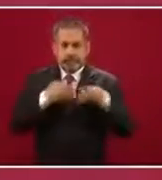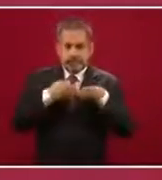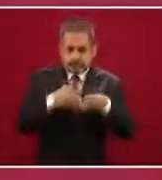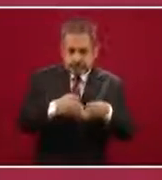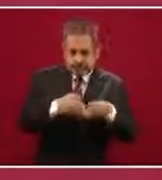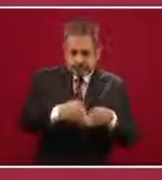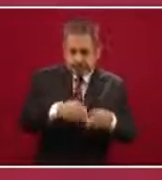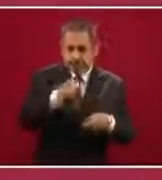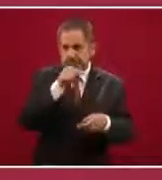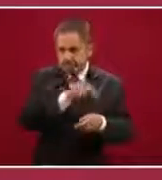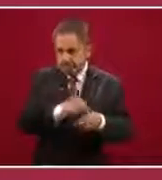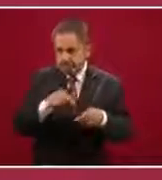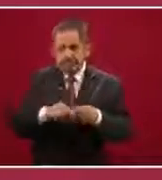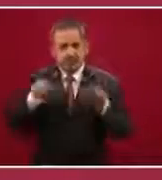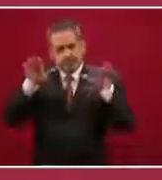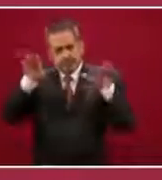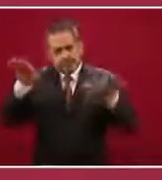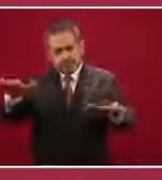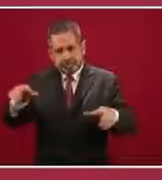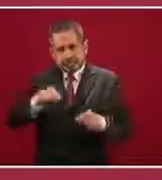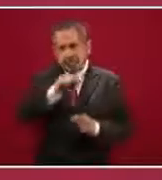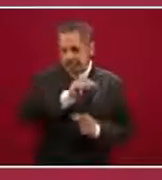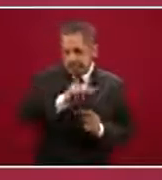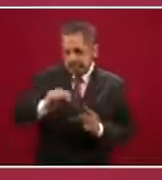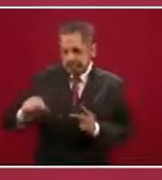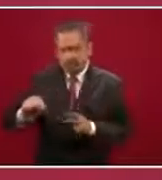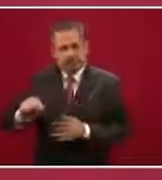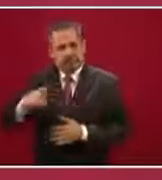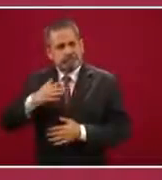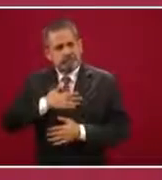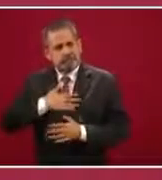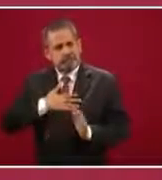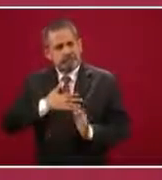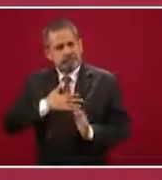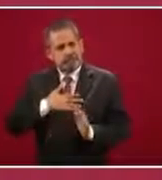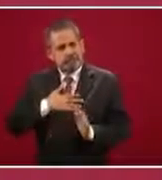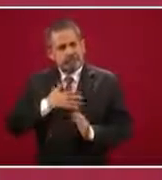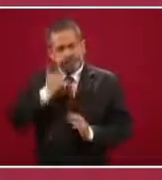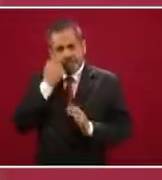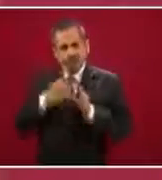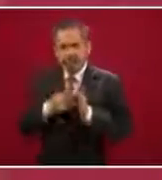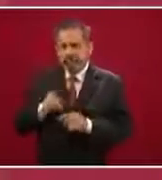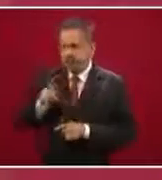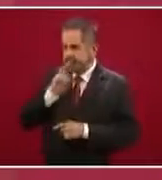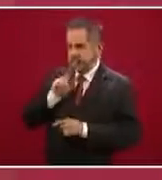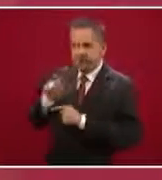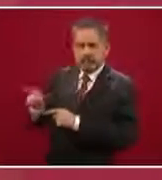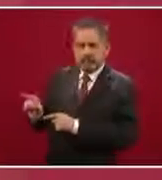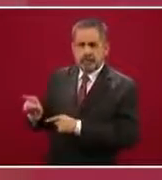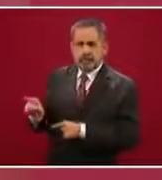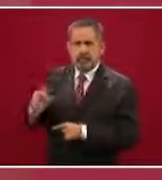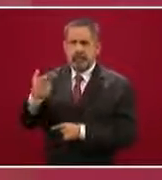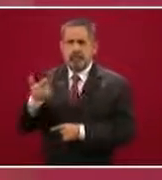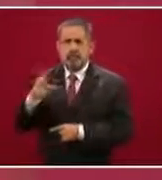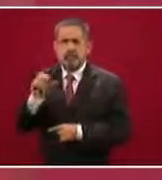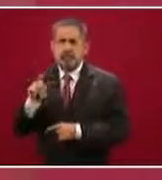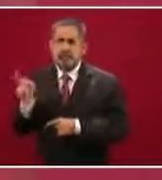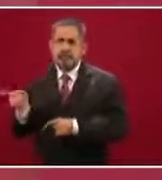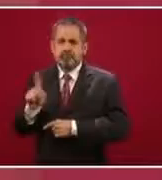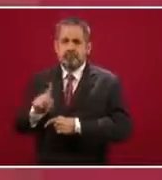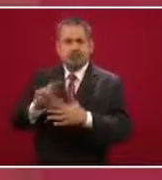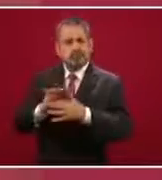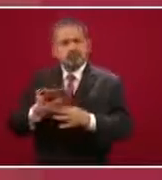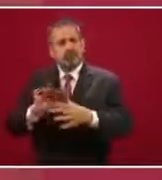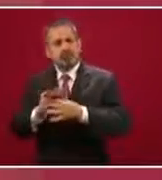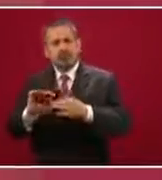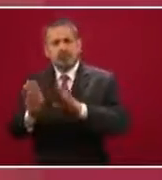puertos, en aeropuertos, a mí me gustaría que Hugo les